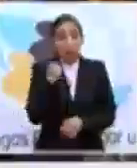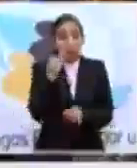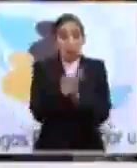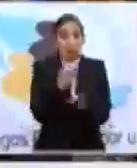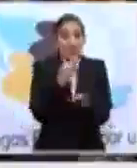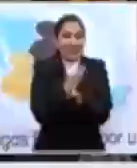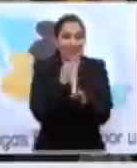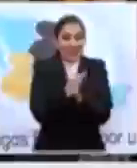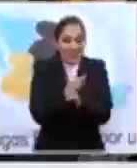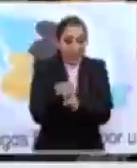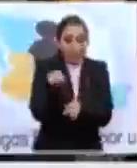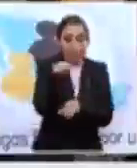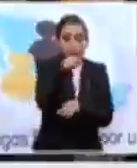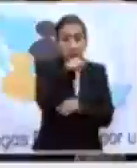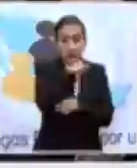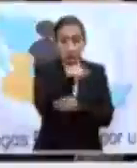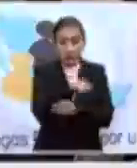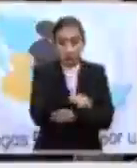aprovechando que